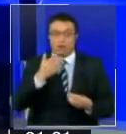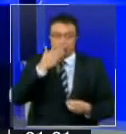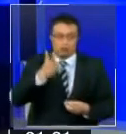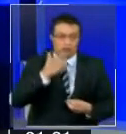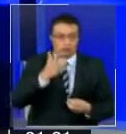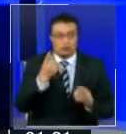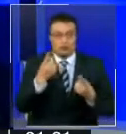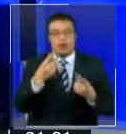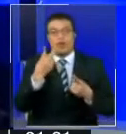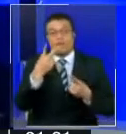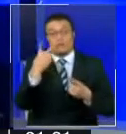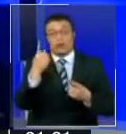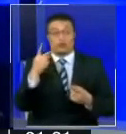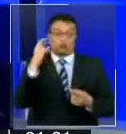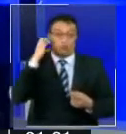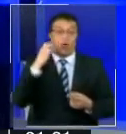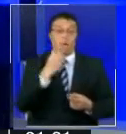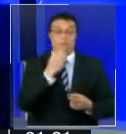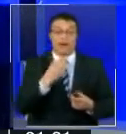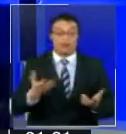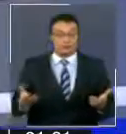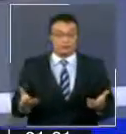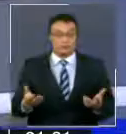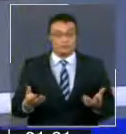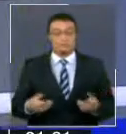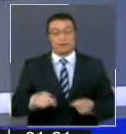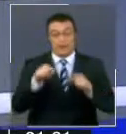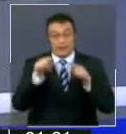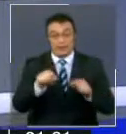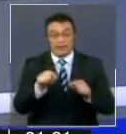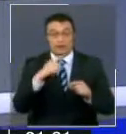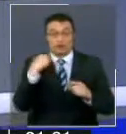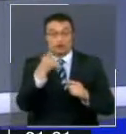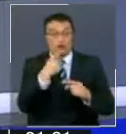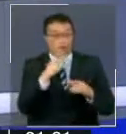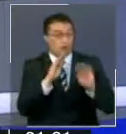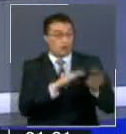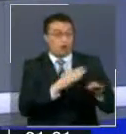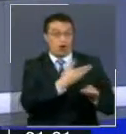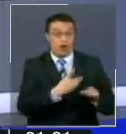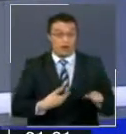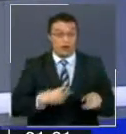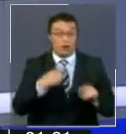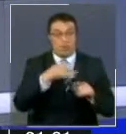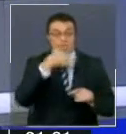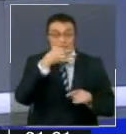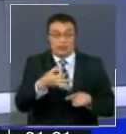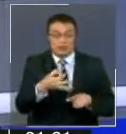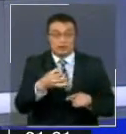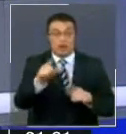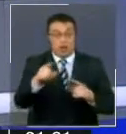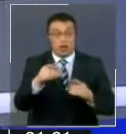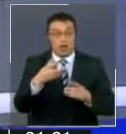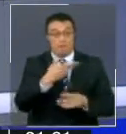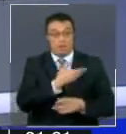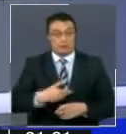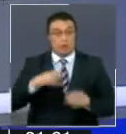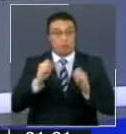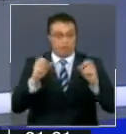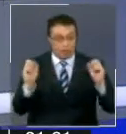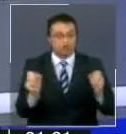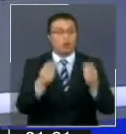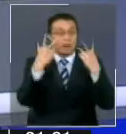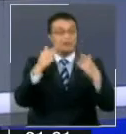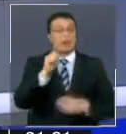el tradicional discurso del 21 de mayo. Y desde el oficialismo aseguran que la gobernante podría sorprender allá